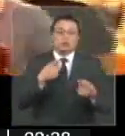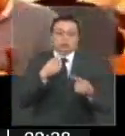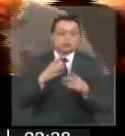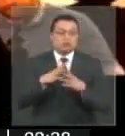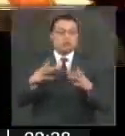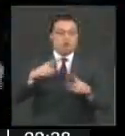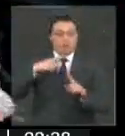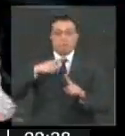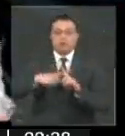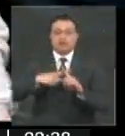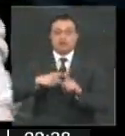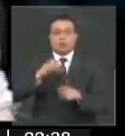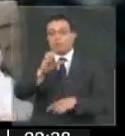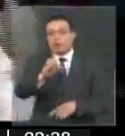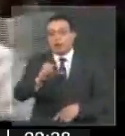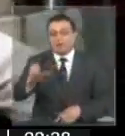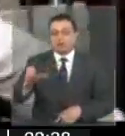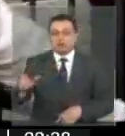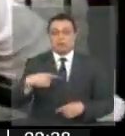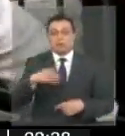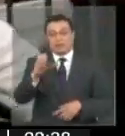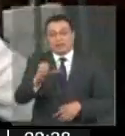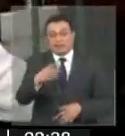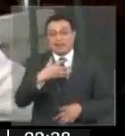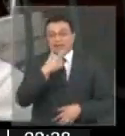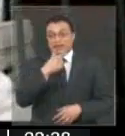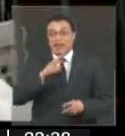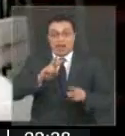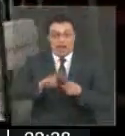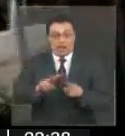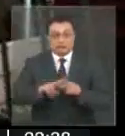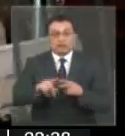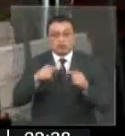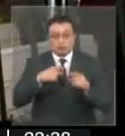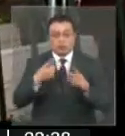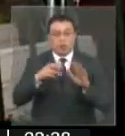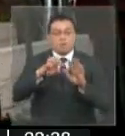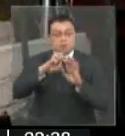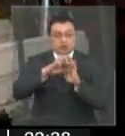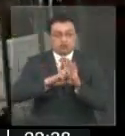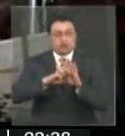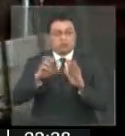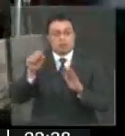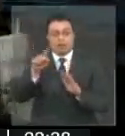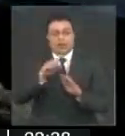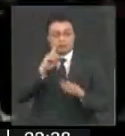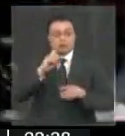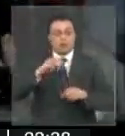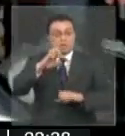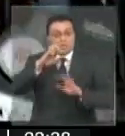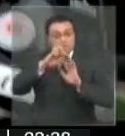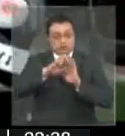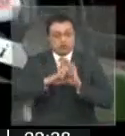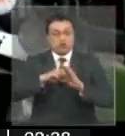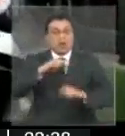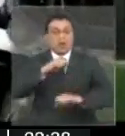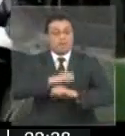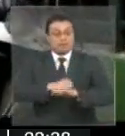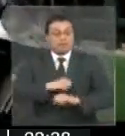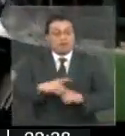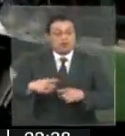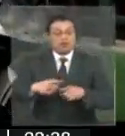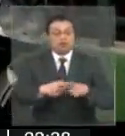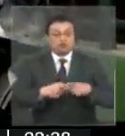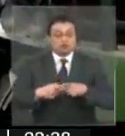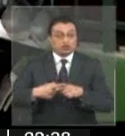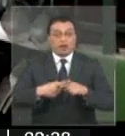muy positivamente la gente. La gente quiere hacerlo, quiere empezar un proyecto así, que es un proyecto empresarial, es una empresa social, pero es